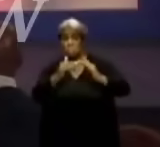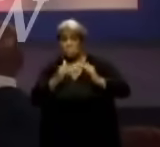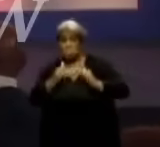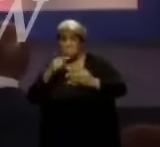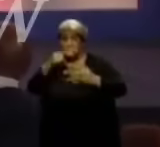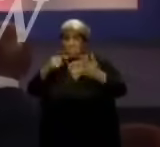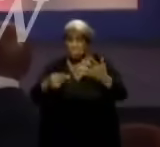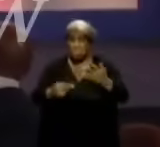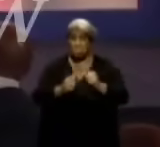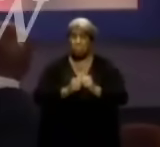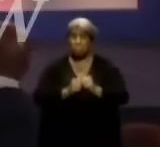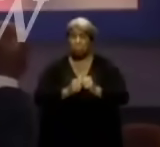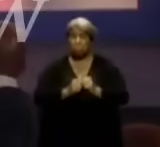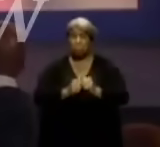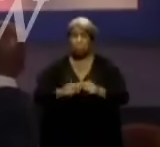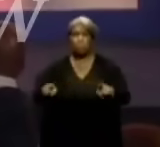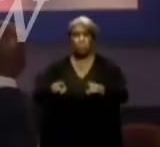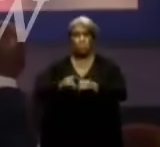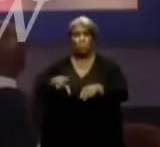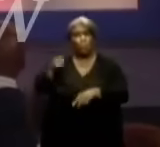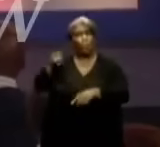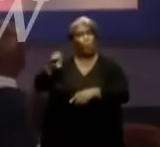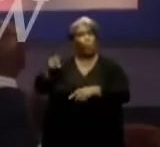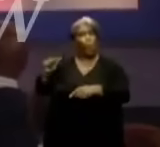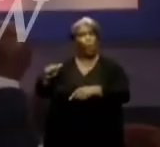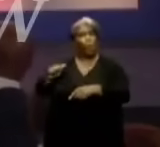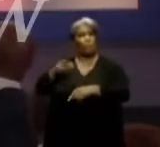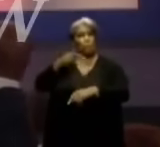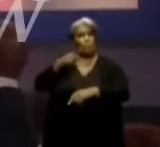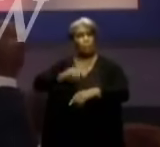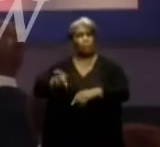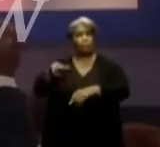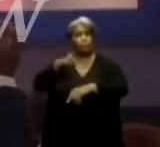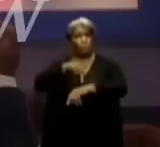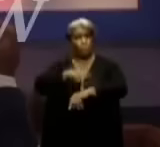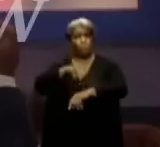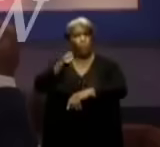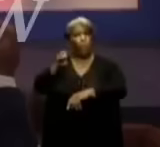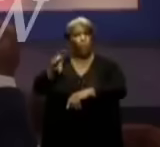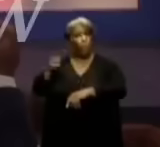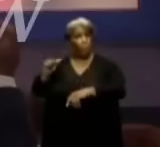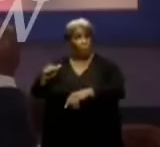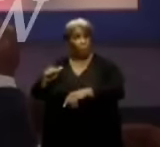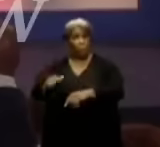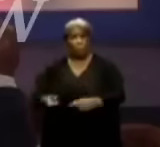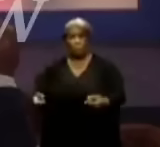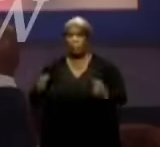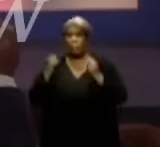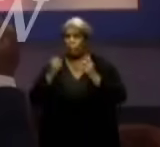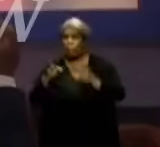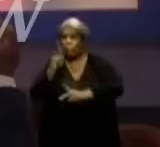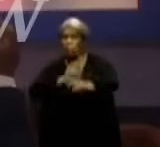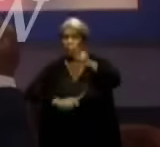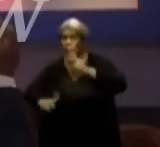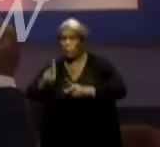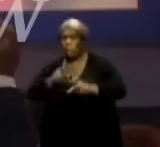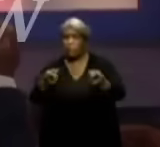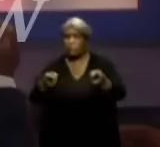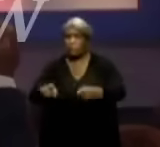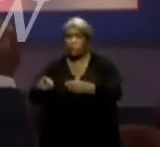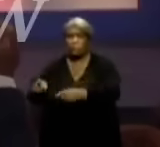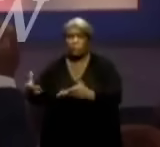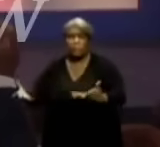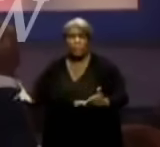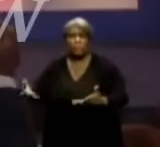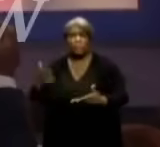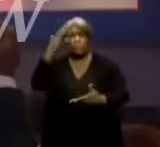por ejemplo, en Ocoa, que fue de las provincias más afectadas, en términos de los invernaderos, cuántos fueron afectados en